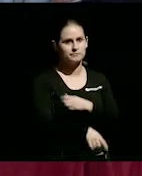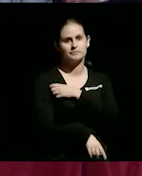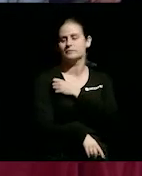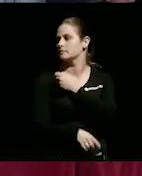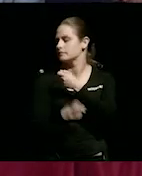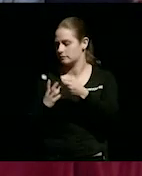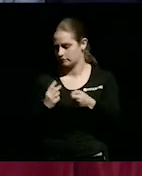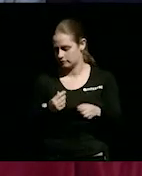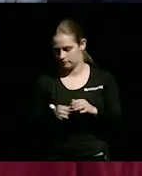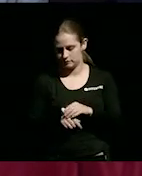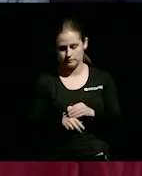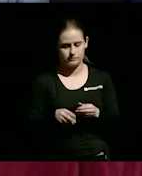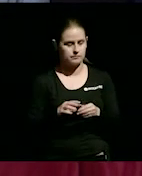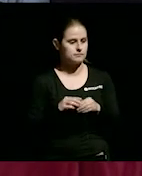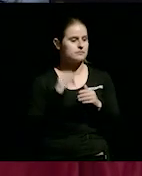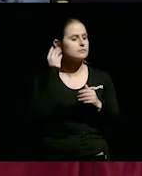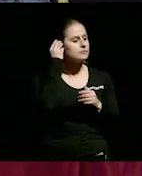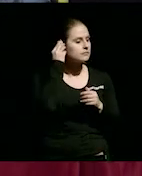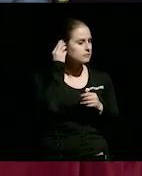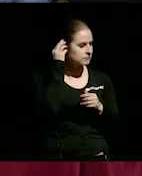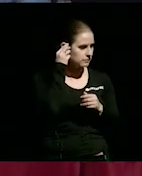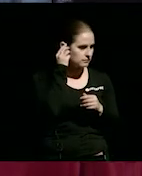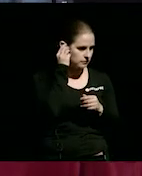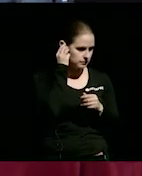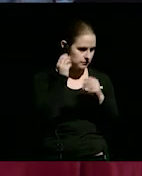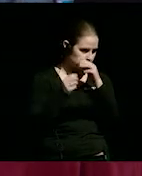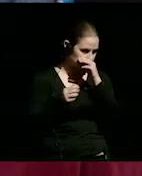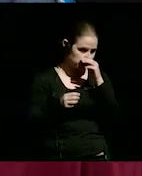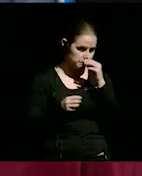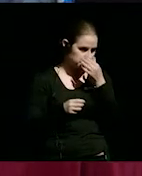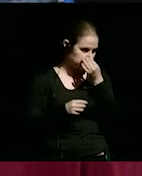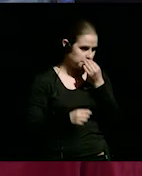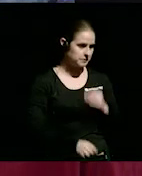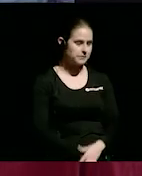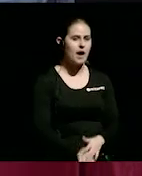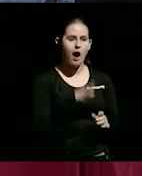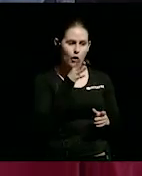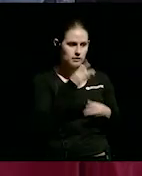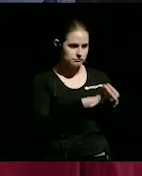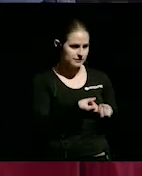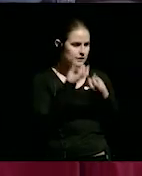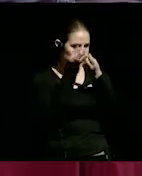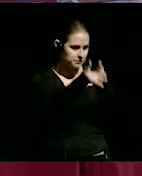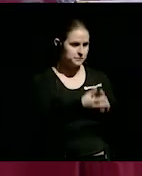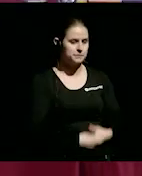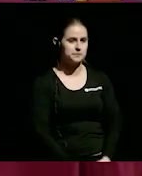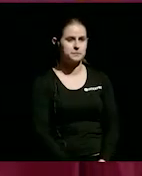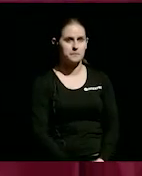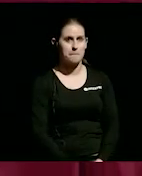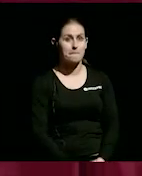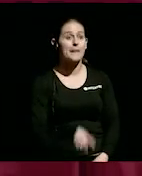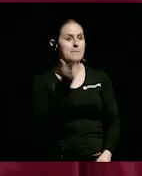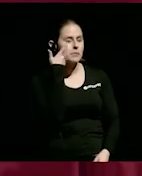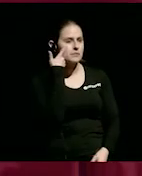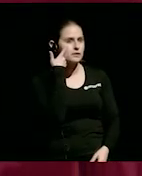Bueno, es algo que estamos desarrollando, porque como decía Jamie, hemos visto